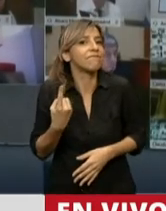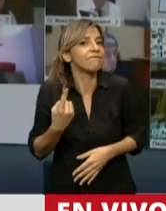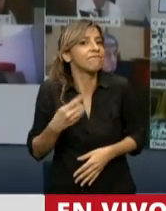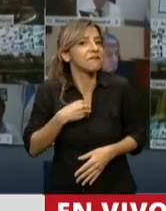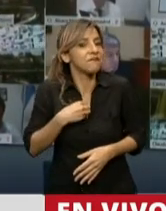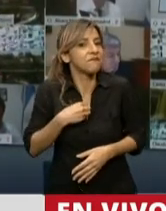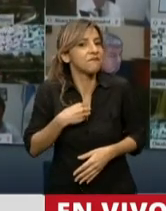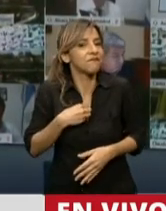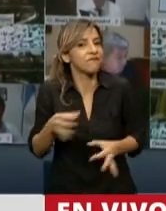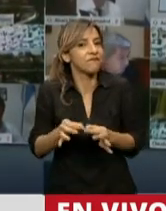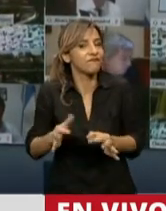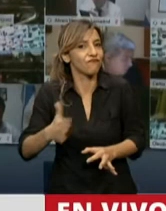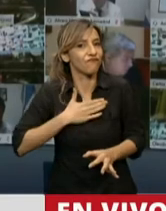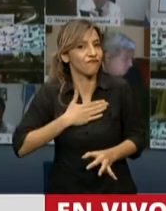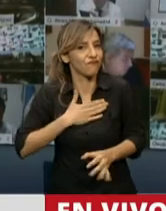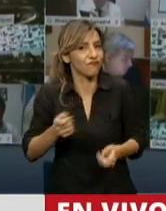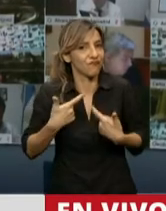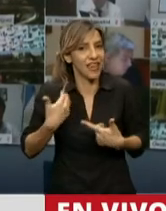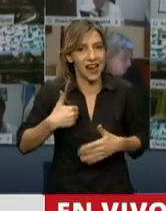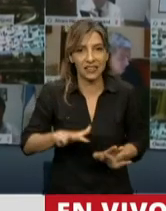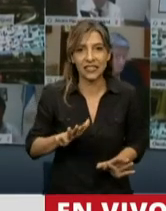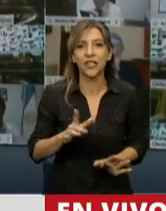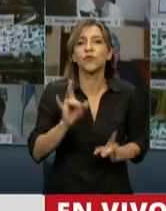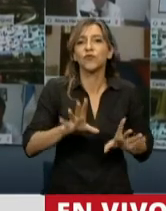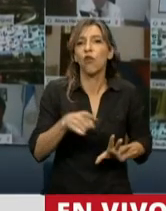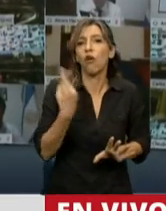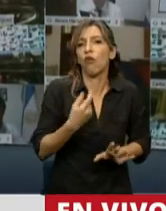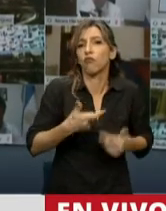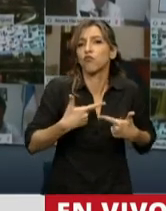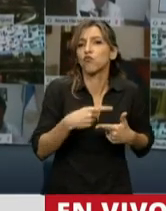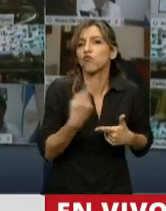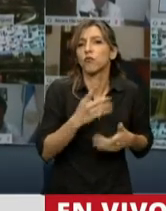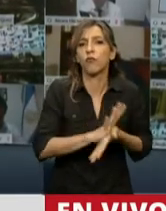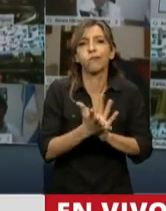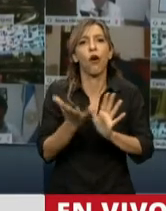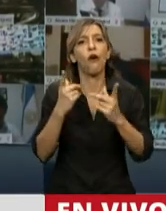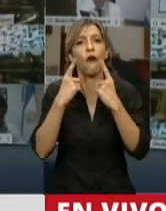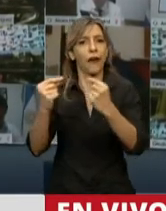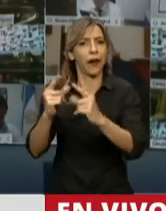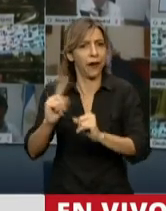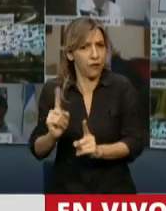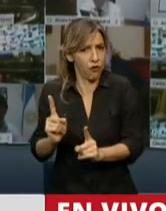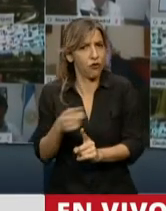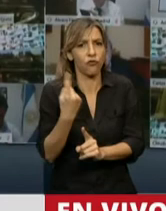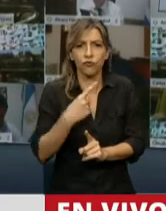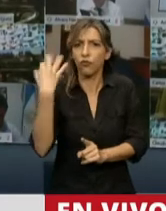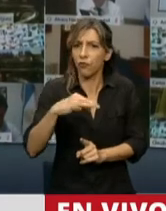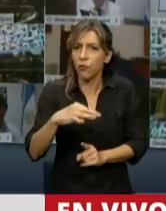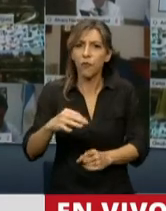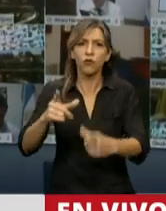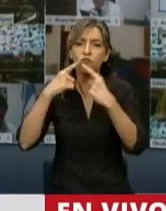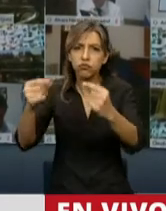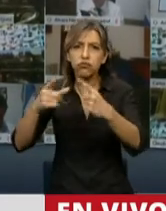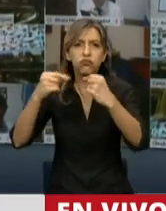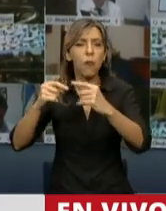debe ser solamente menester nuestro el reclamo inclaudicable por las vías institucionales internacionales, sino que también debemos